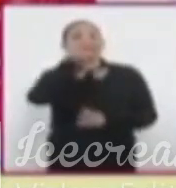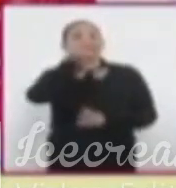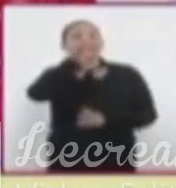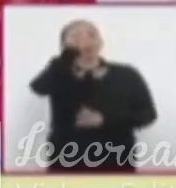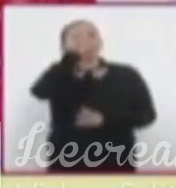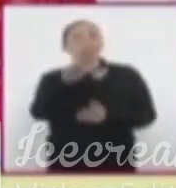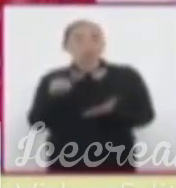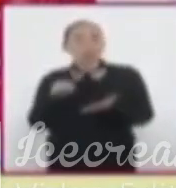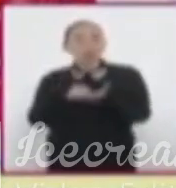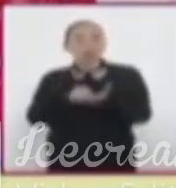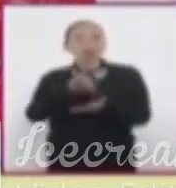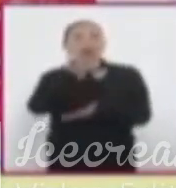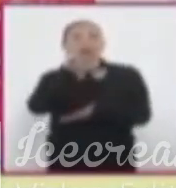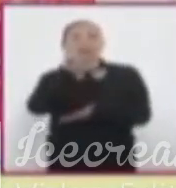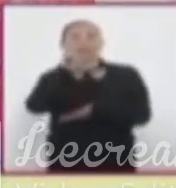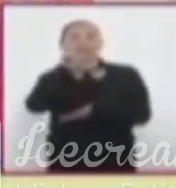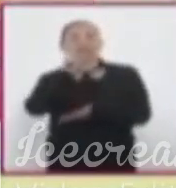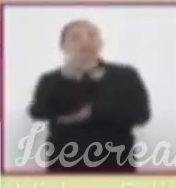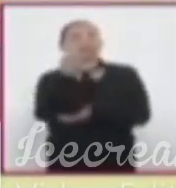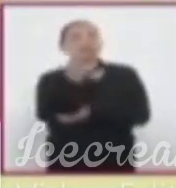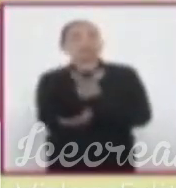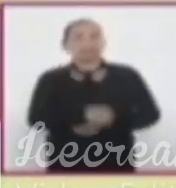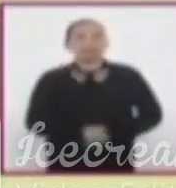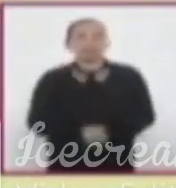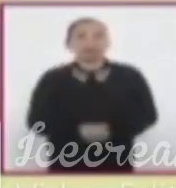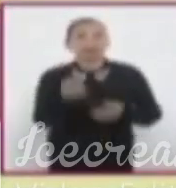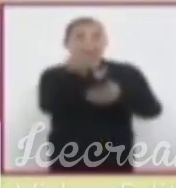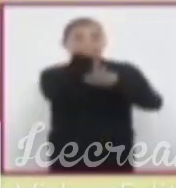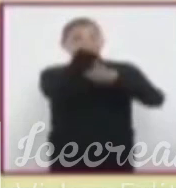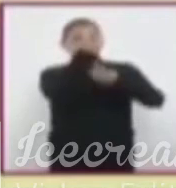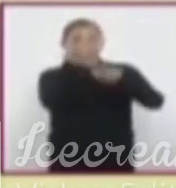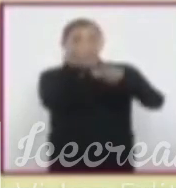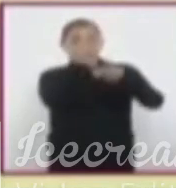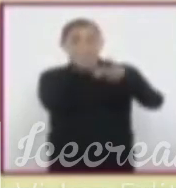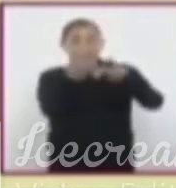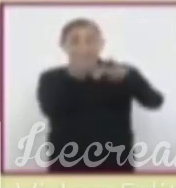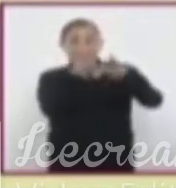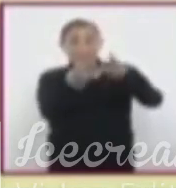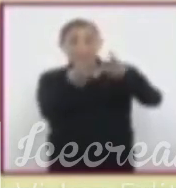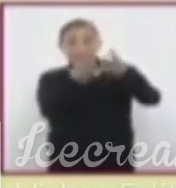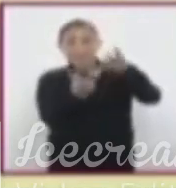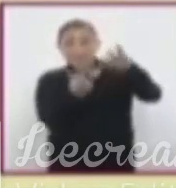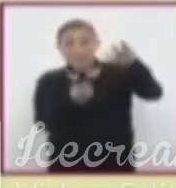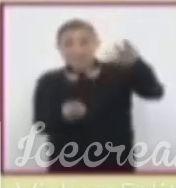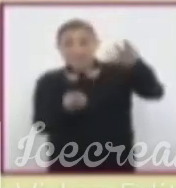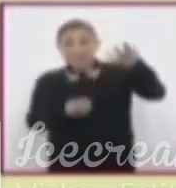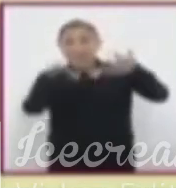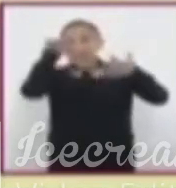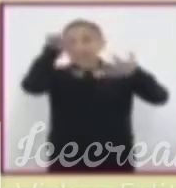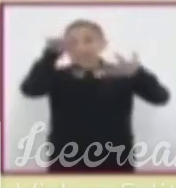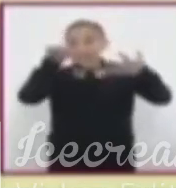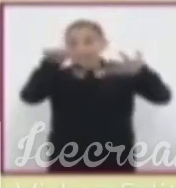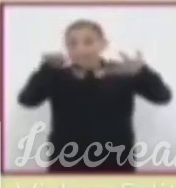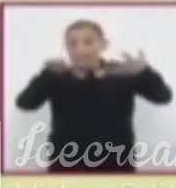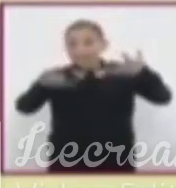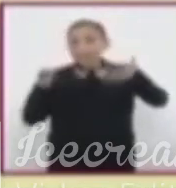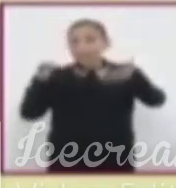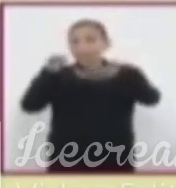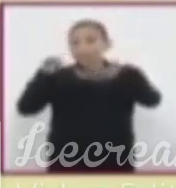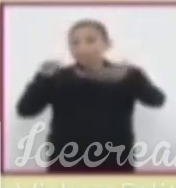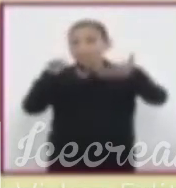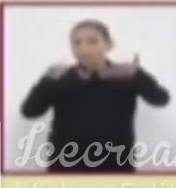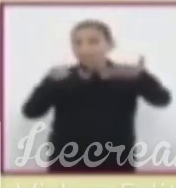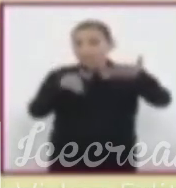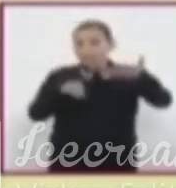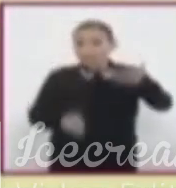IVA. Esto significa que, por cada 100 pesos, le van a agregar 16 pesos. Como su